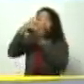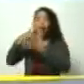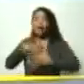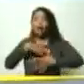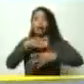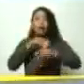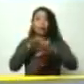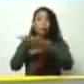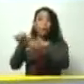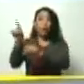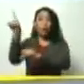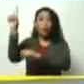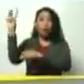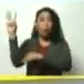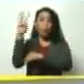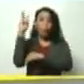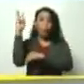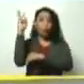imperialistas de Washington